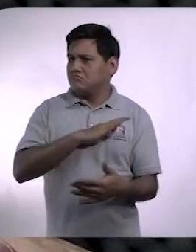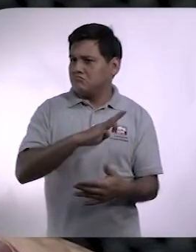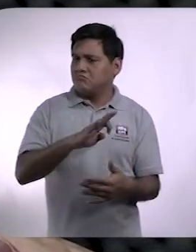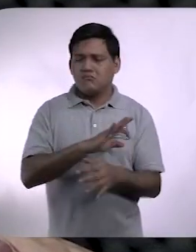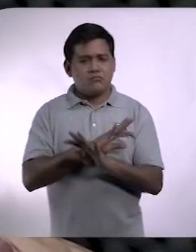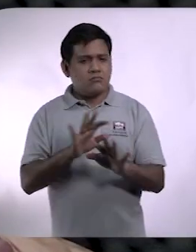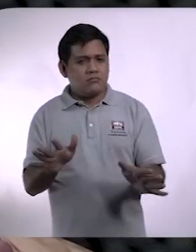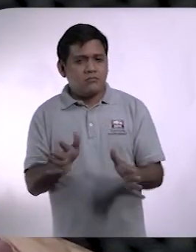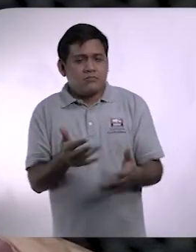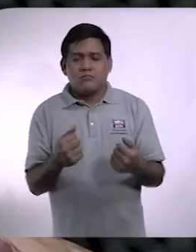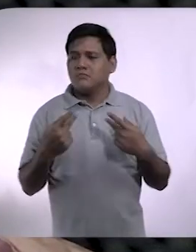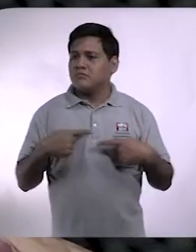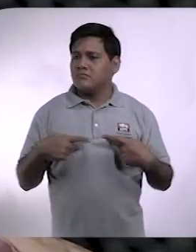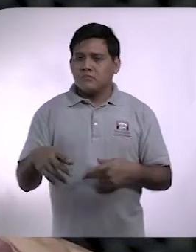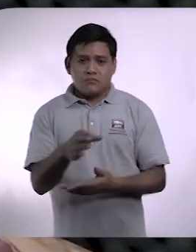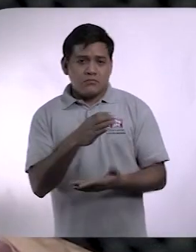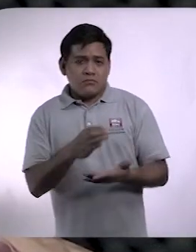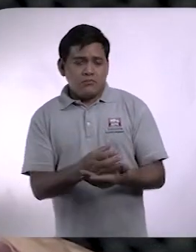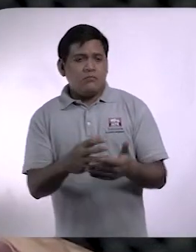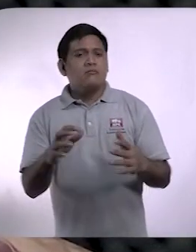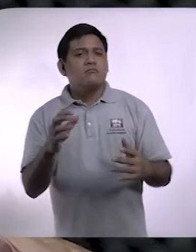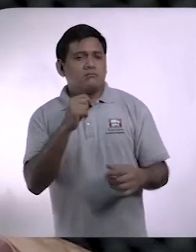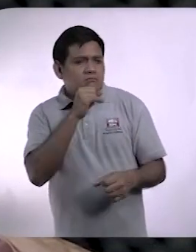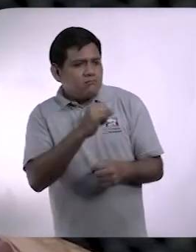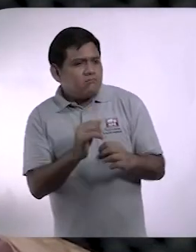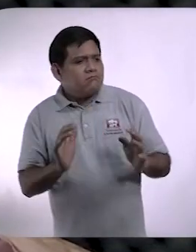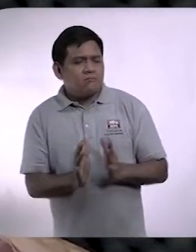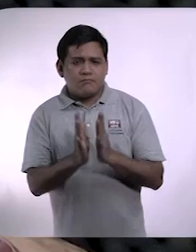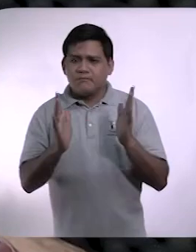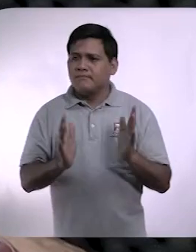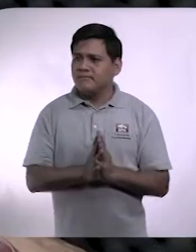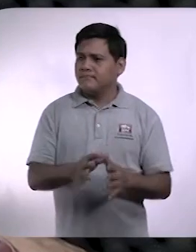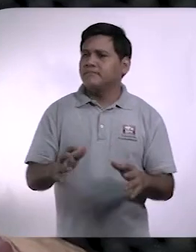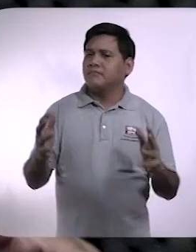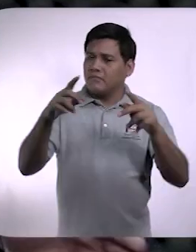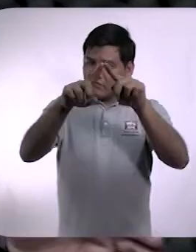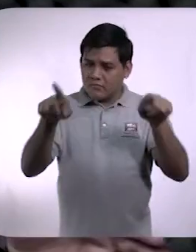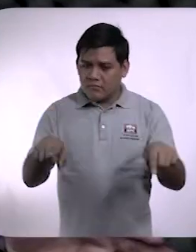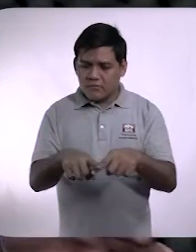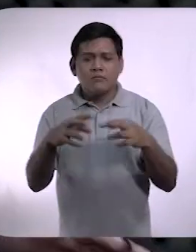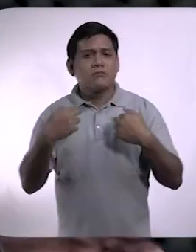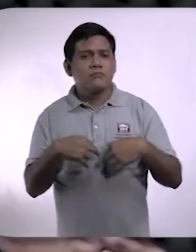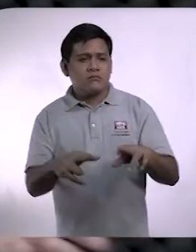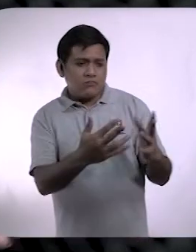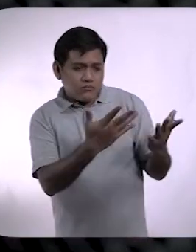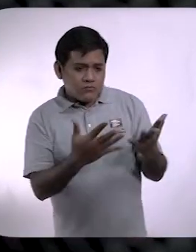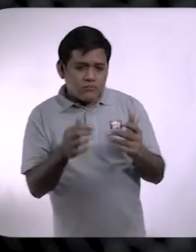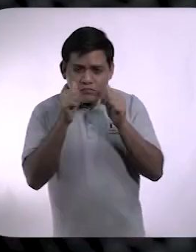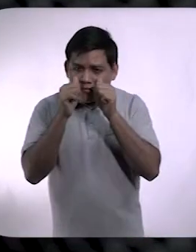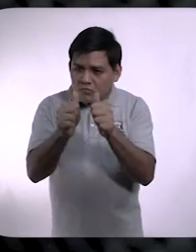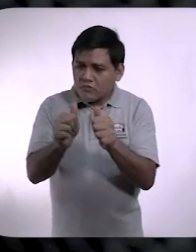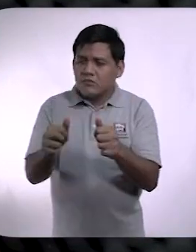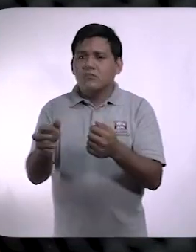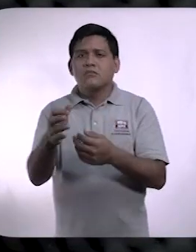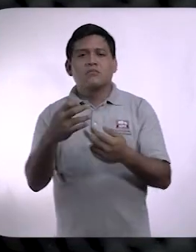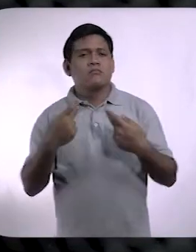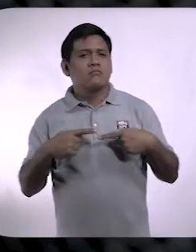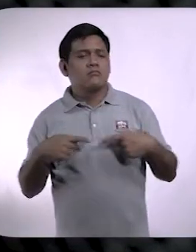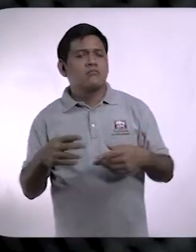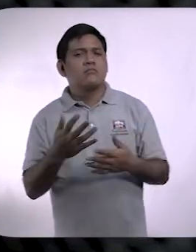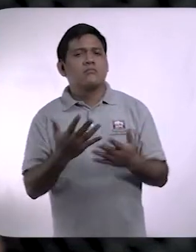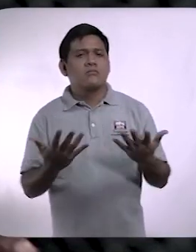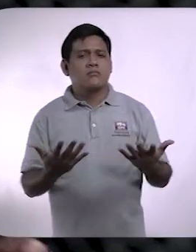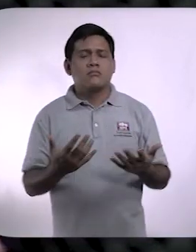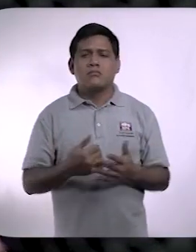ciudadanía que se preparó para estar en las casillas para recibirles son ciudadanas y ciudadanos comunes